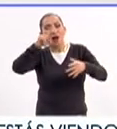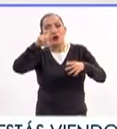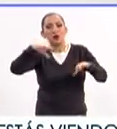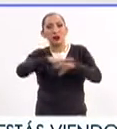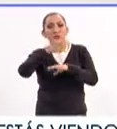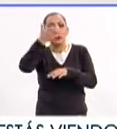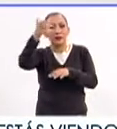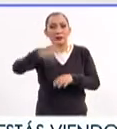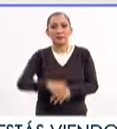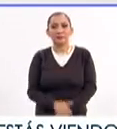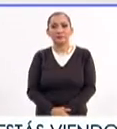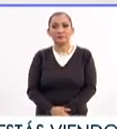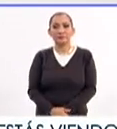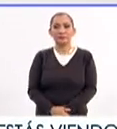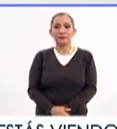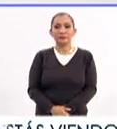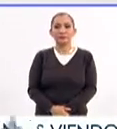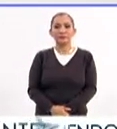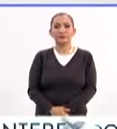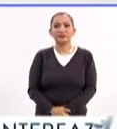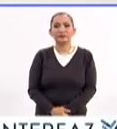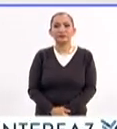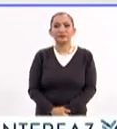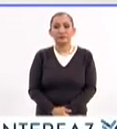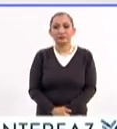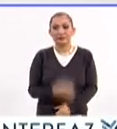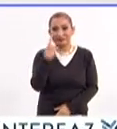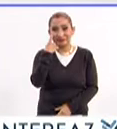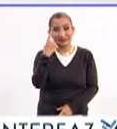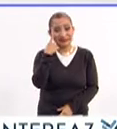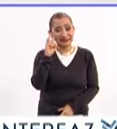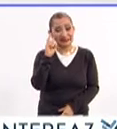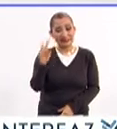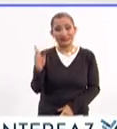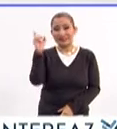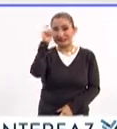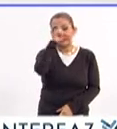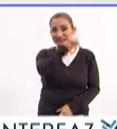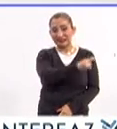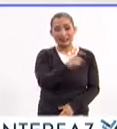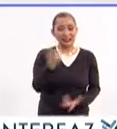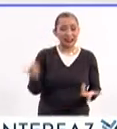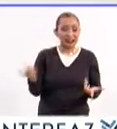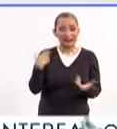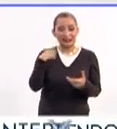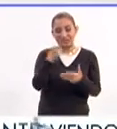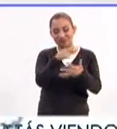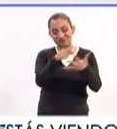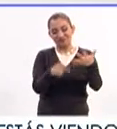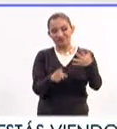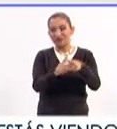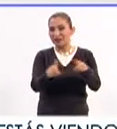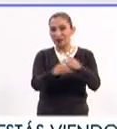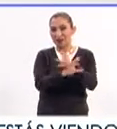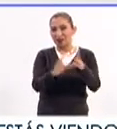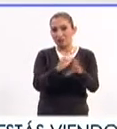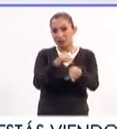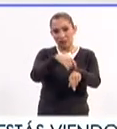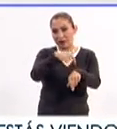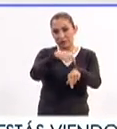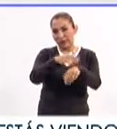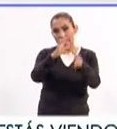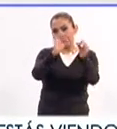cambio climático. Bueno, la cosa es bastante compleja y tiene muchas ramificaciones que, por supuesto, no me va a dar